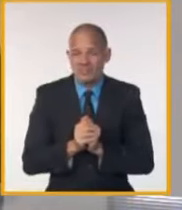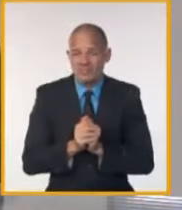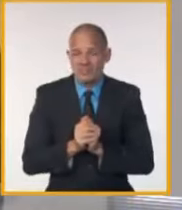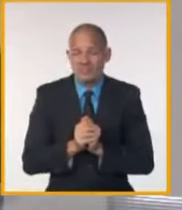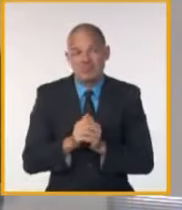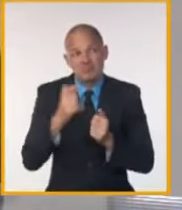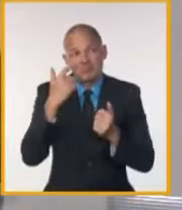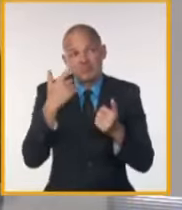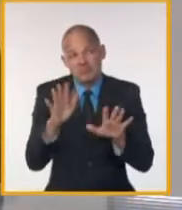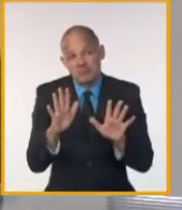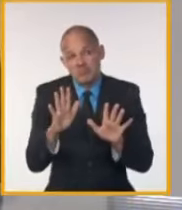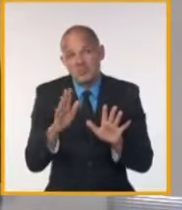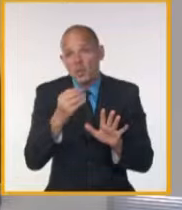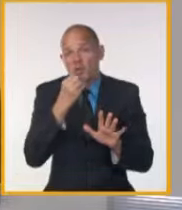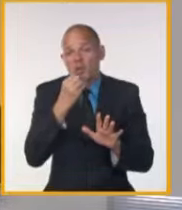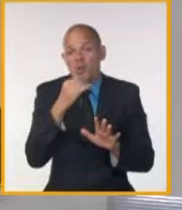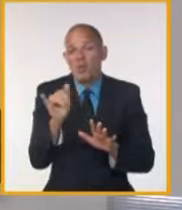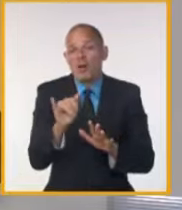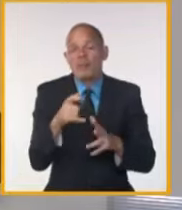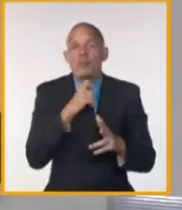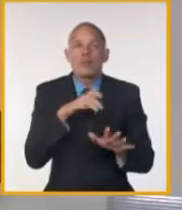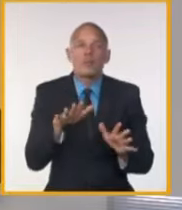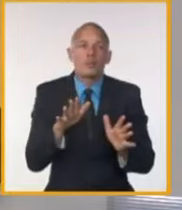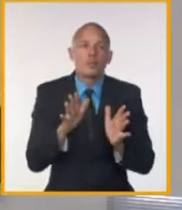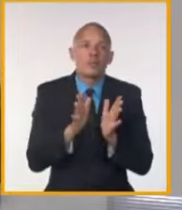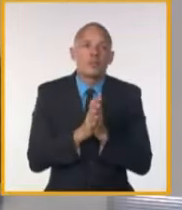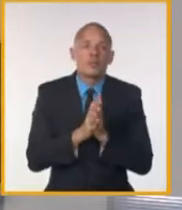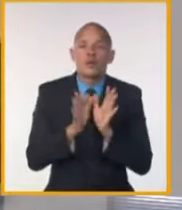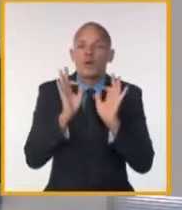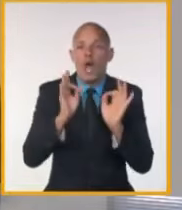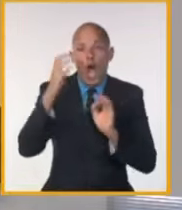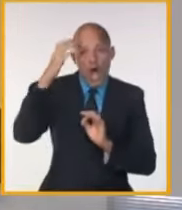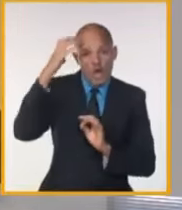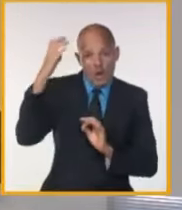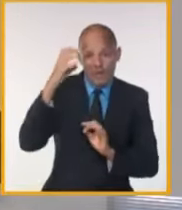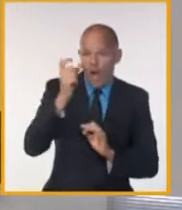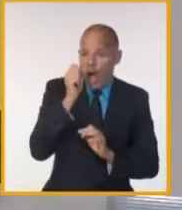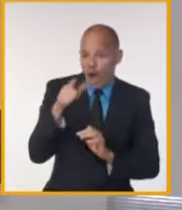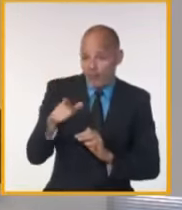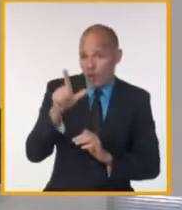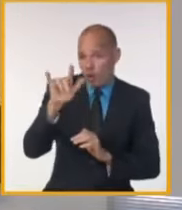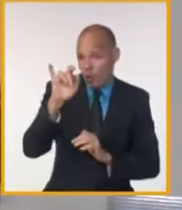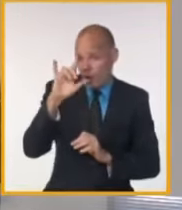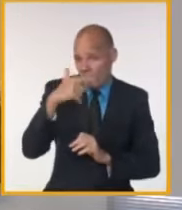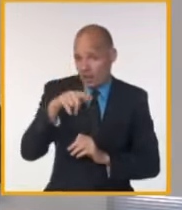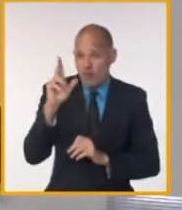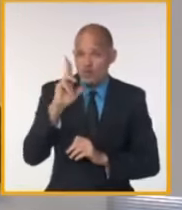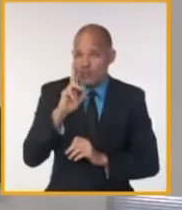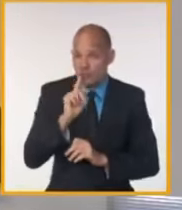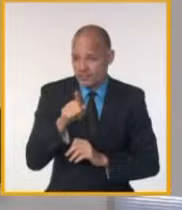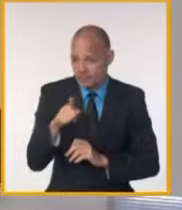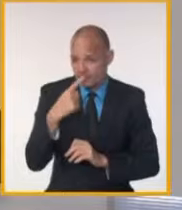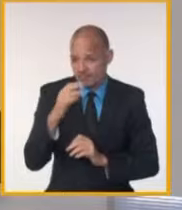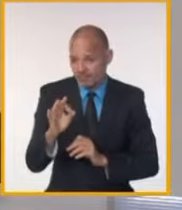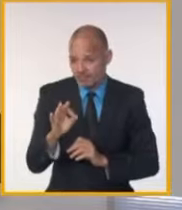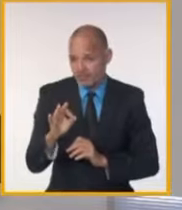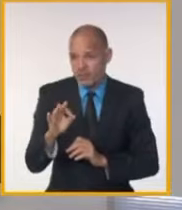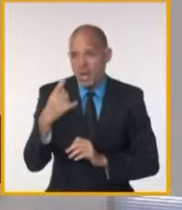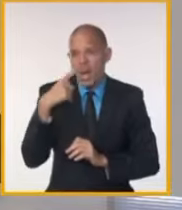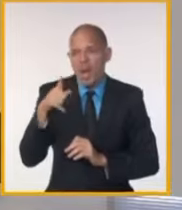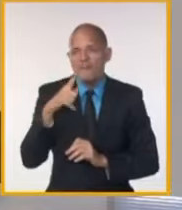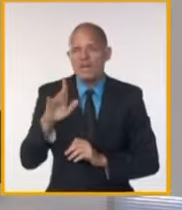quizás Habría que ver también porque el gobierno del presidente Lula no es un gobierno que sea solo y exclusivamente el